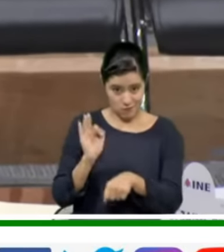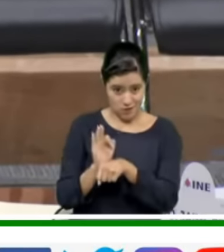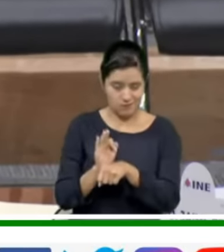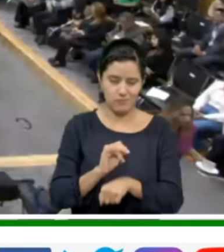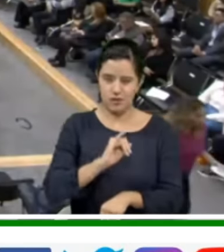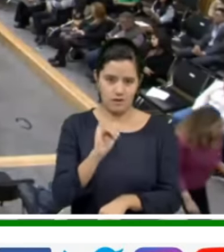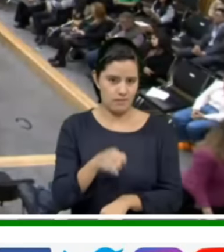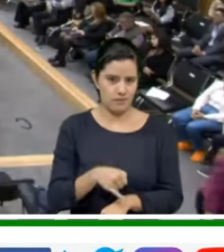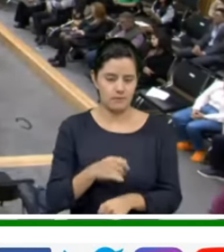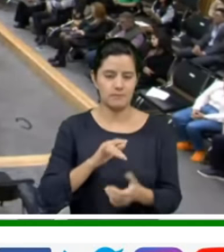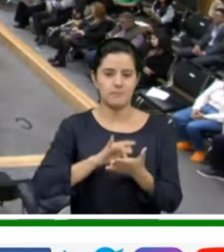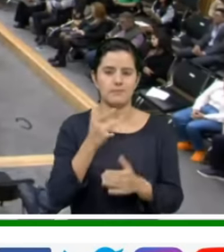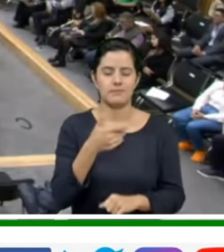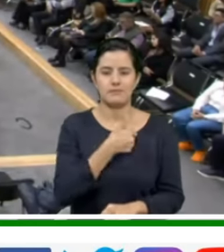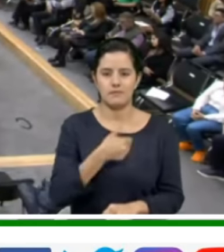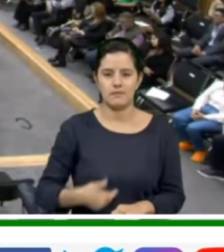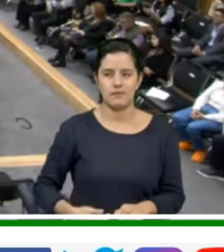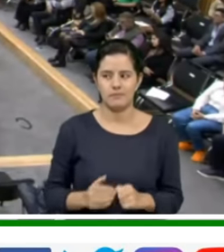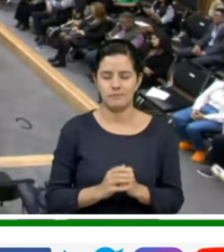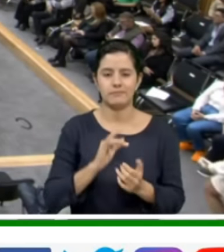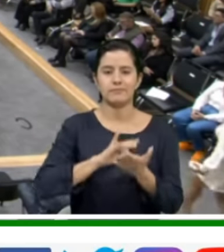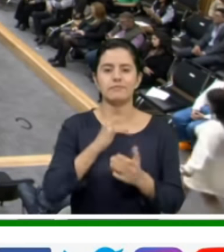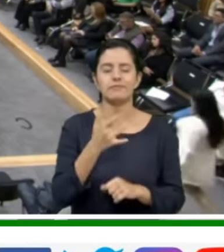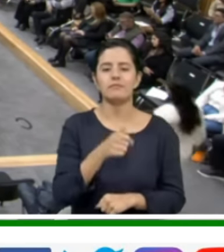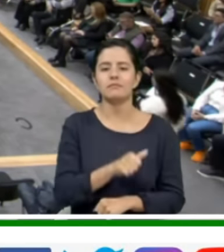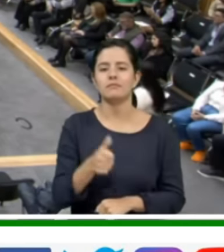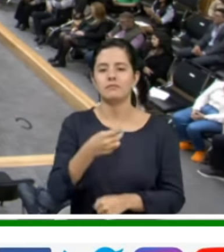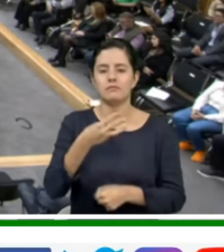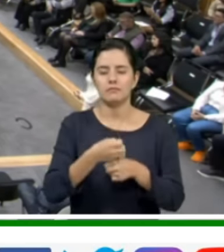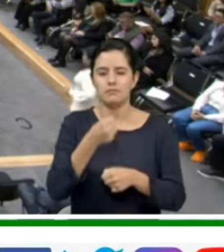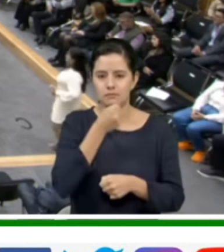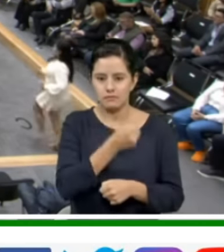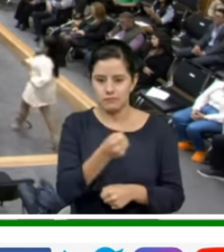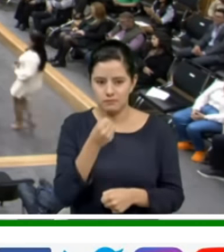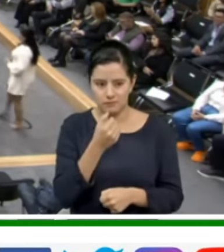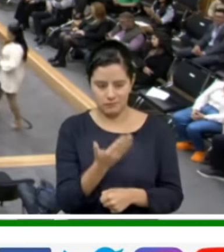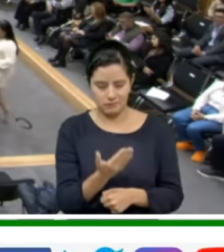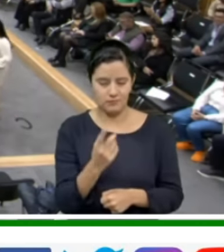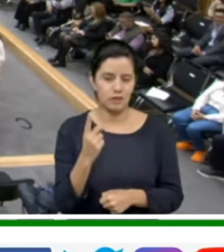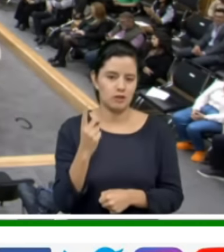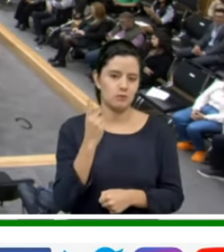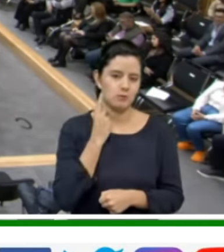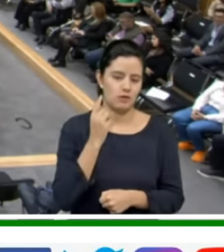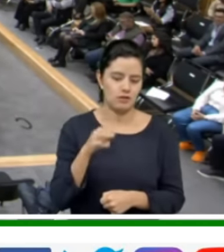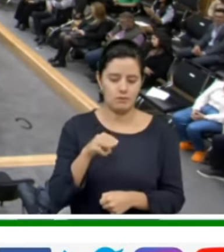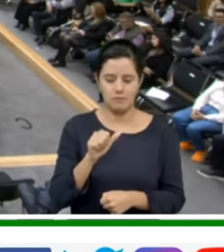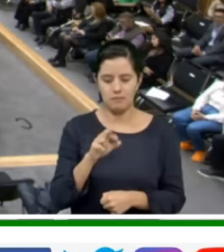presidente Gracias alguien más en tercera ronda adelante diputado Mario ygo Muchas gracias